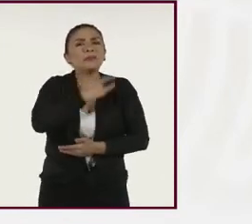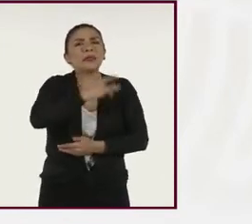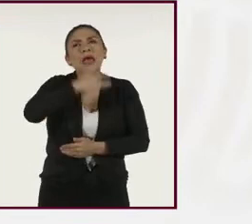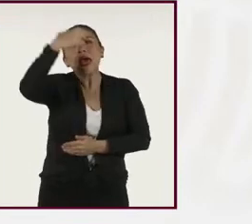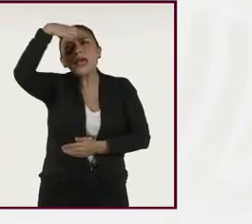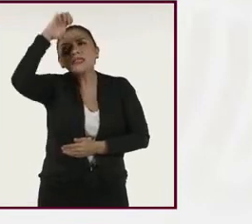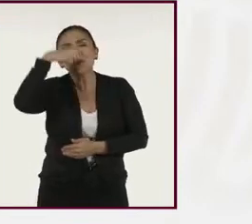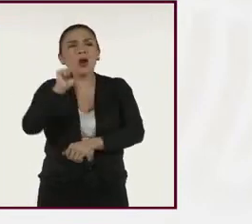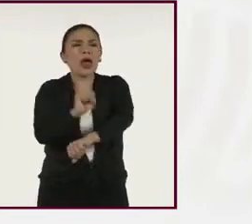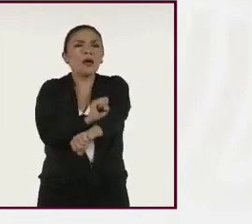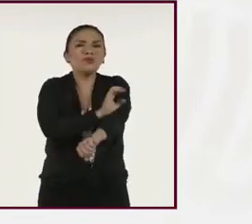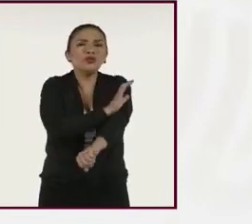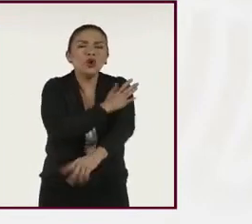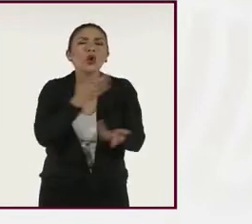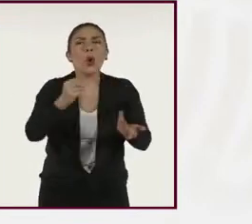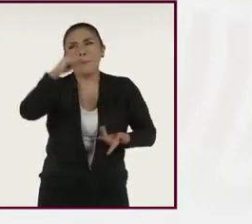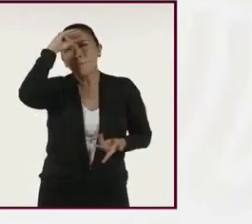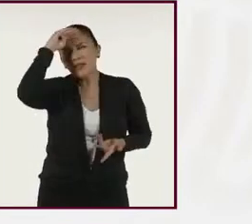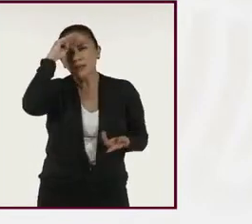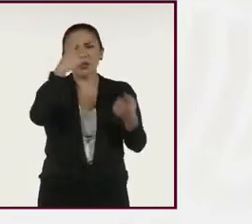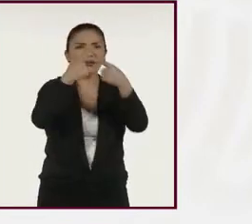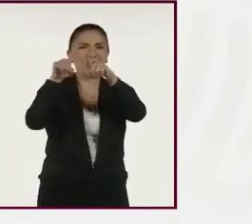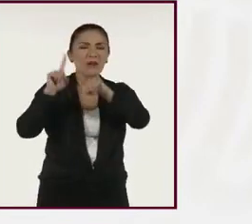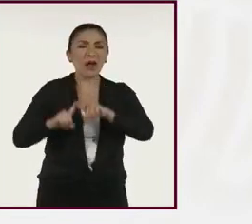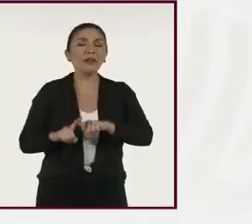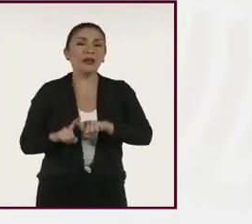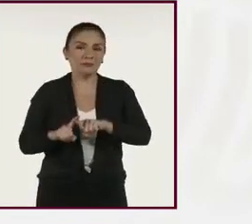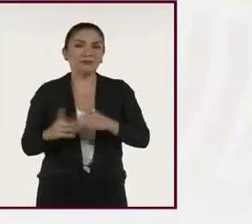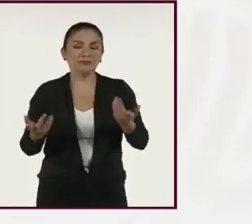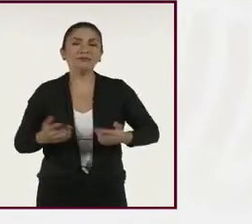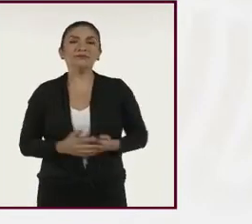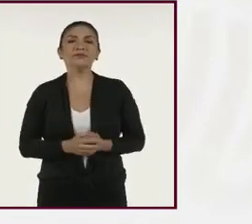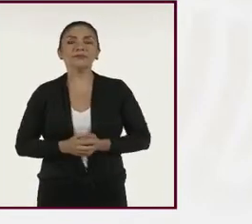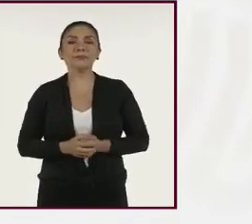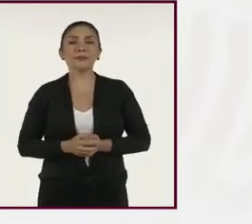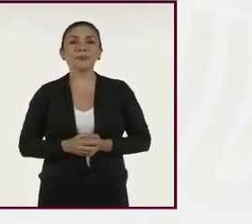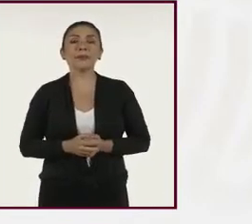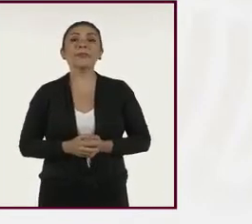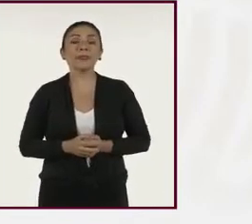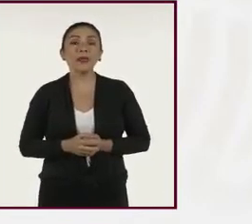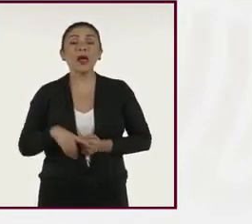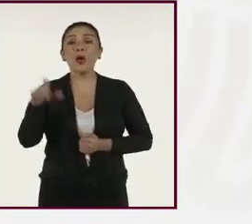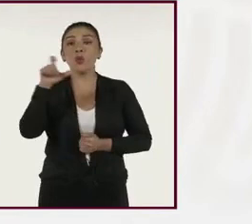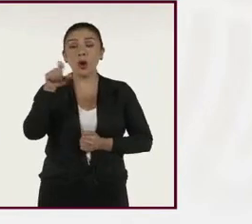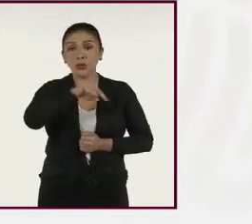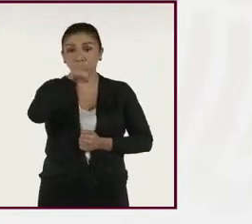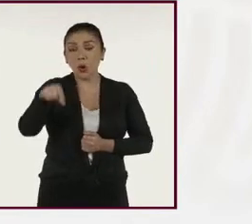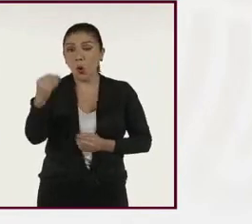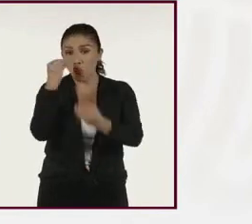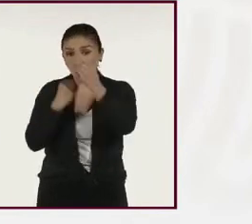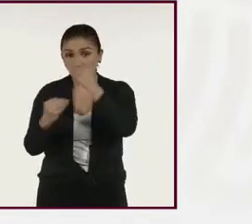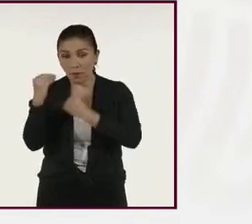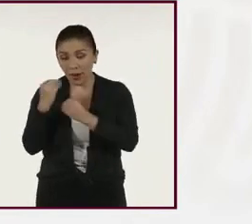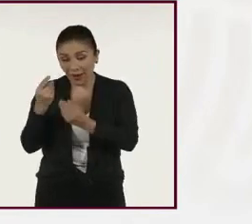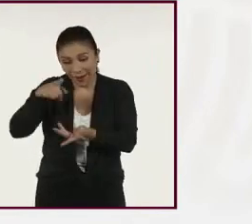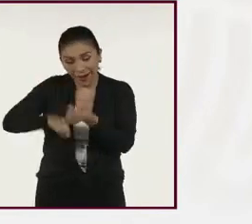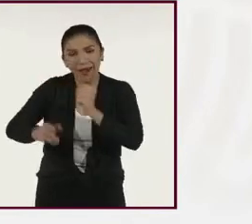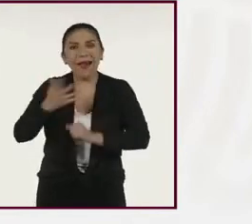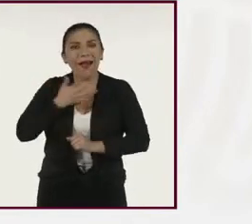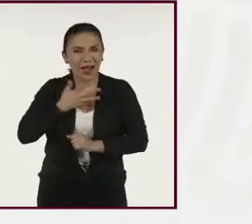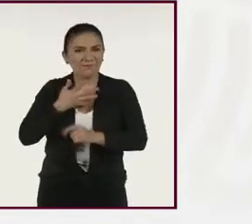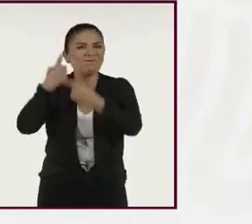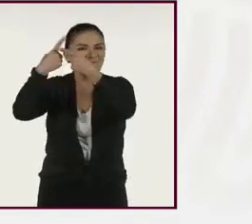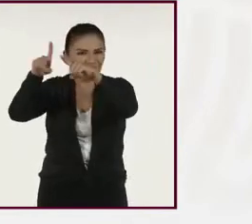serie de emociones y pensamientos diferentes. Ahora, durante la alimentación entran en juego